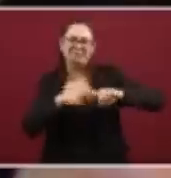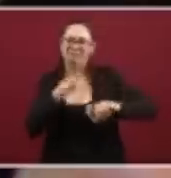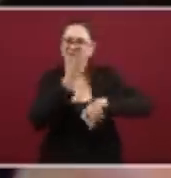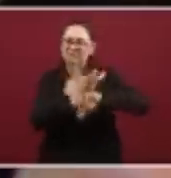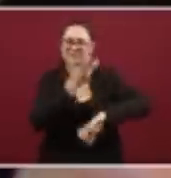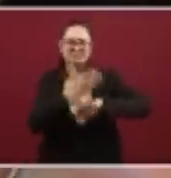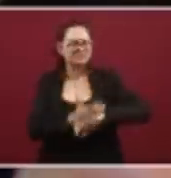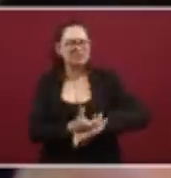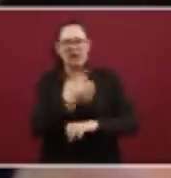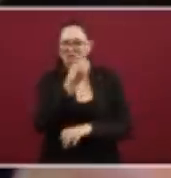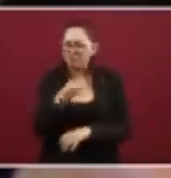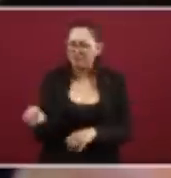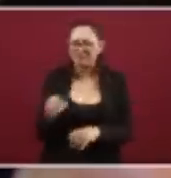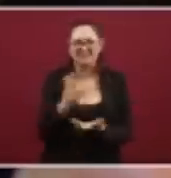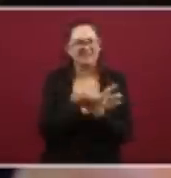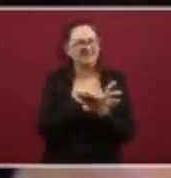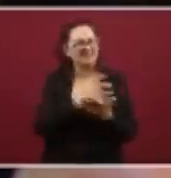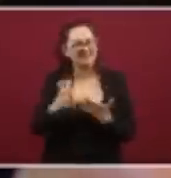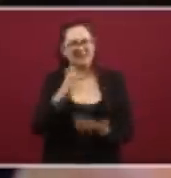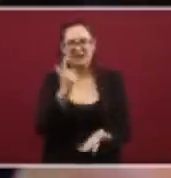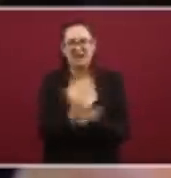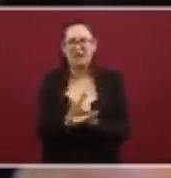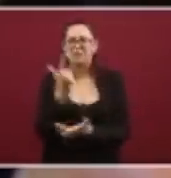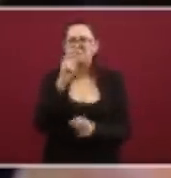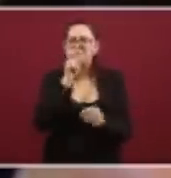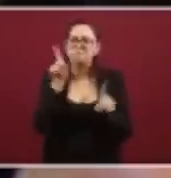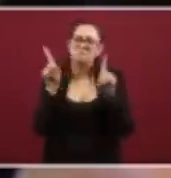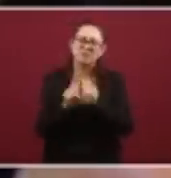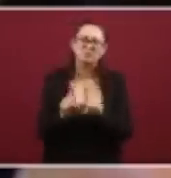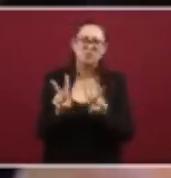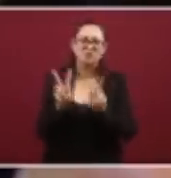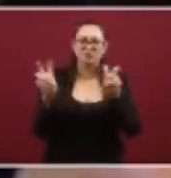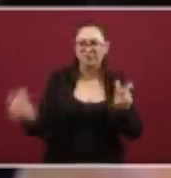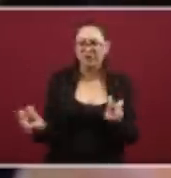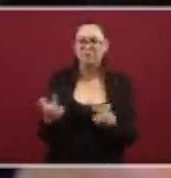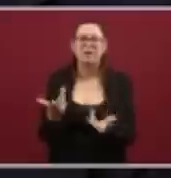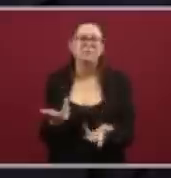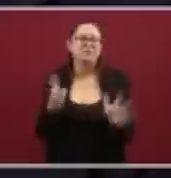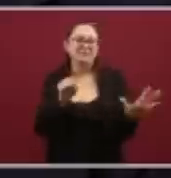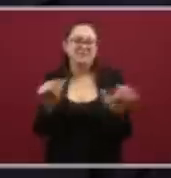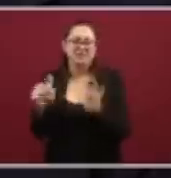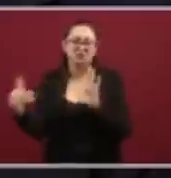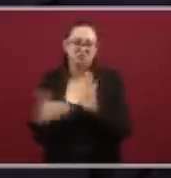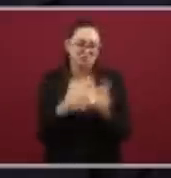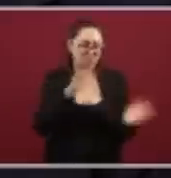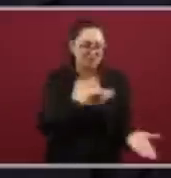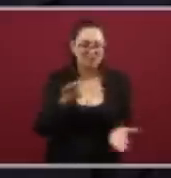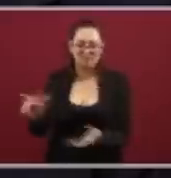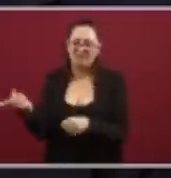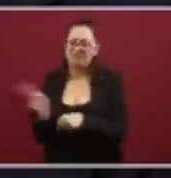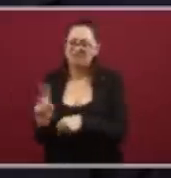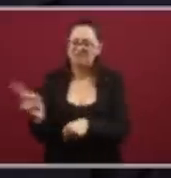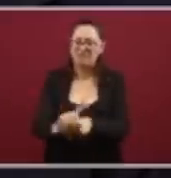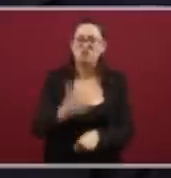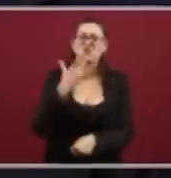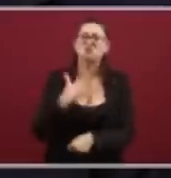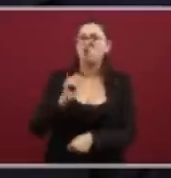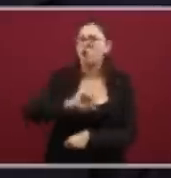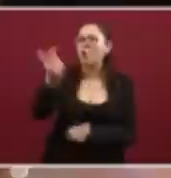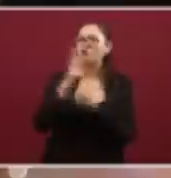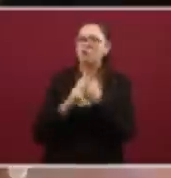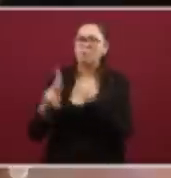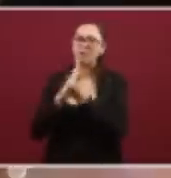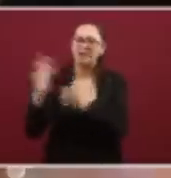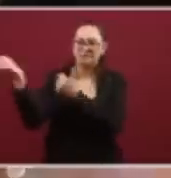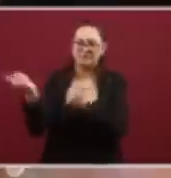tema energético que importamos 600 mil barriles diarios de gasolina si de esos 600 mil